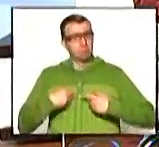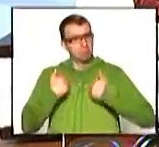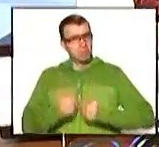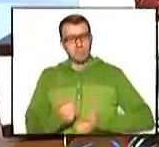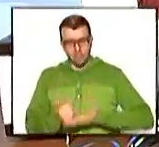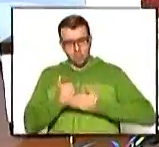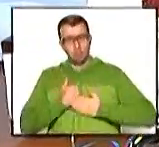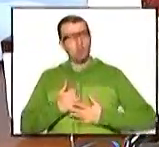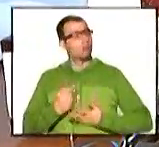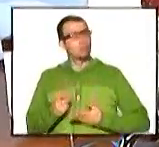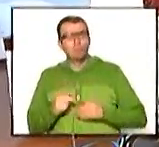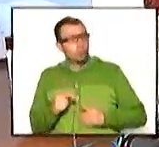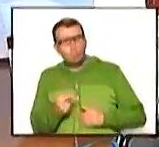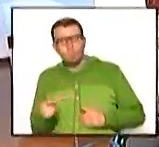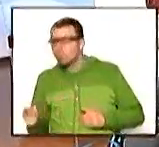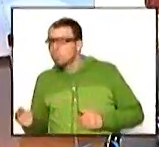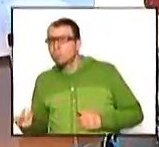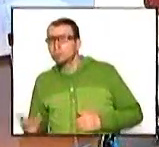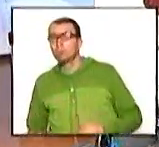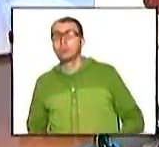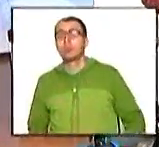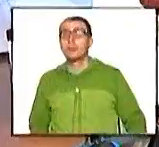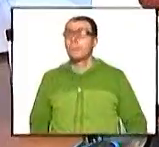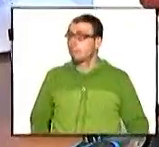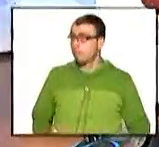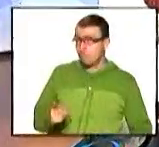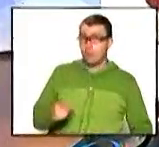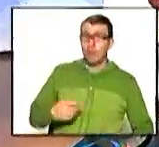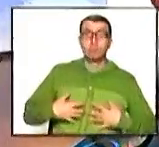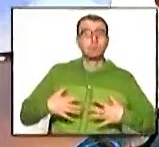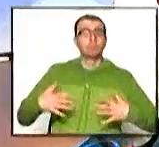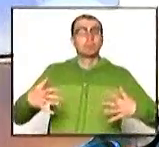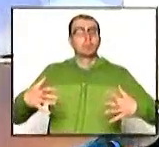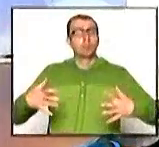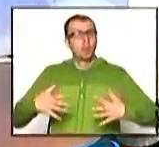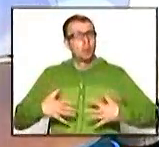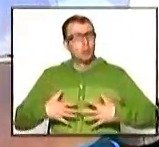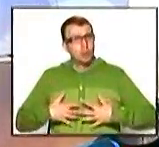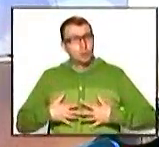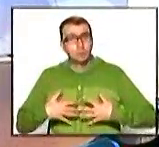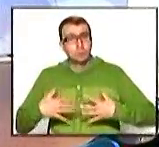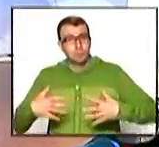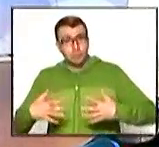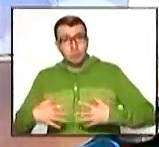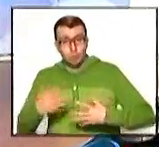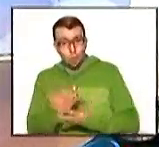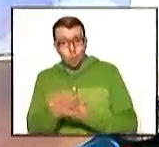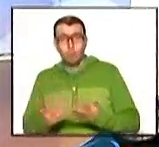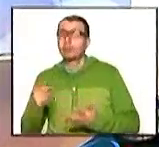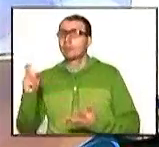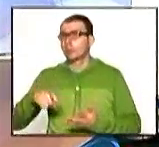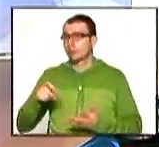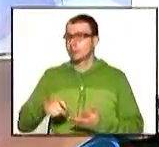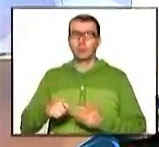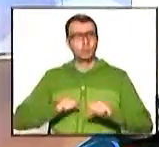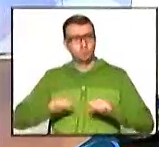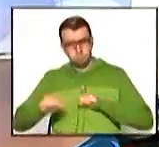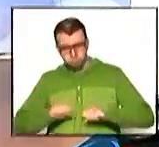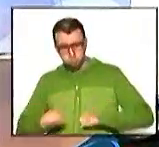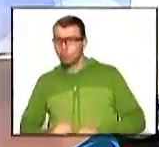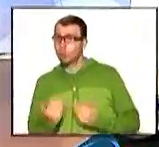el sistema respiratorio tiene ciertas cosas que necesita para que funcione